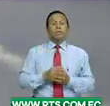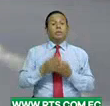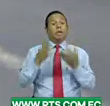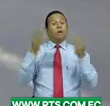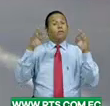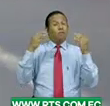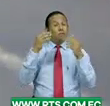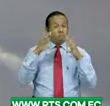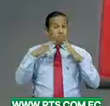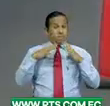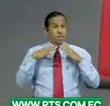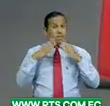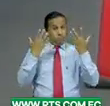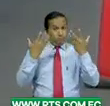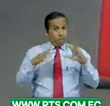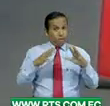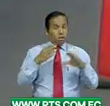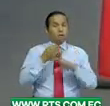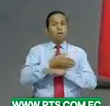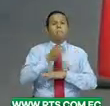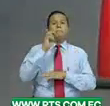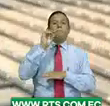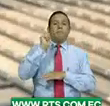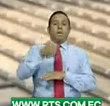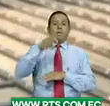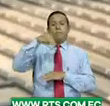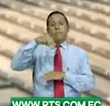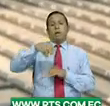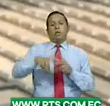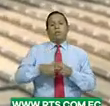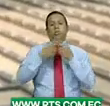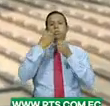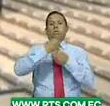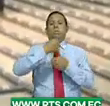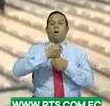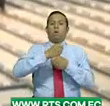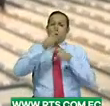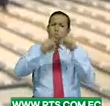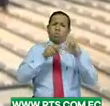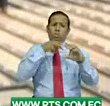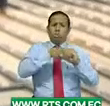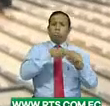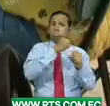que este martes se retomen las actividades laborales, unos de manera presencial,